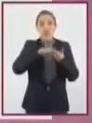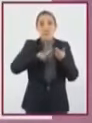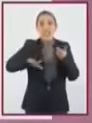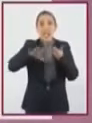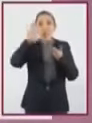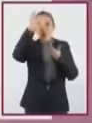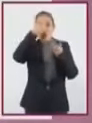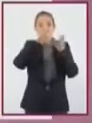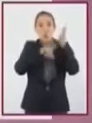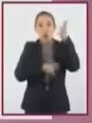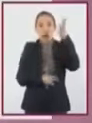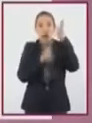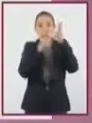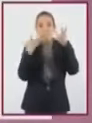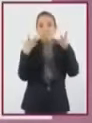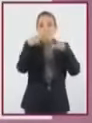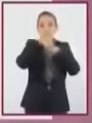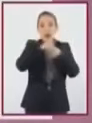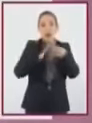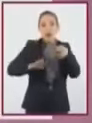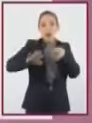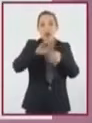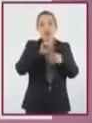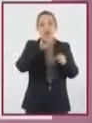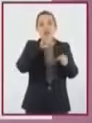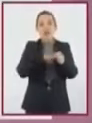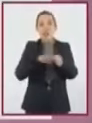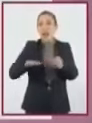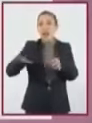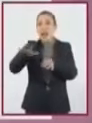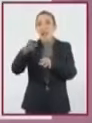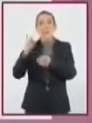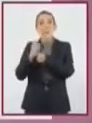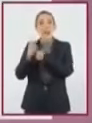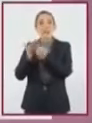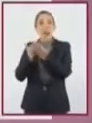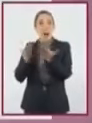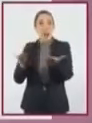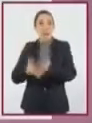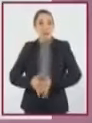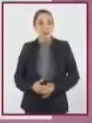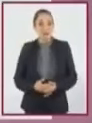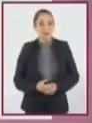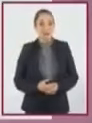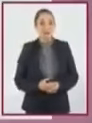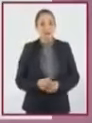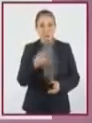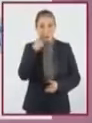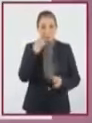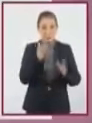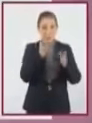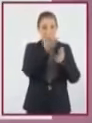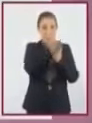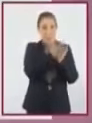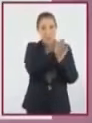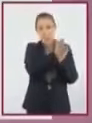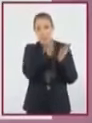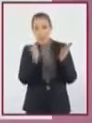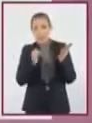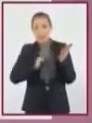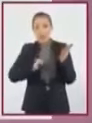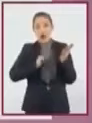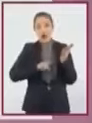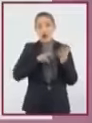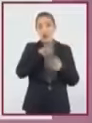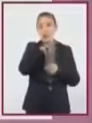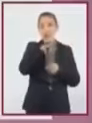sociales y culturales que integraron a las sociedades y a las naciones que conocemos en la actualidad. En la segunda mitad del siglo